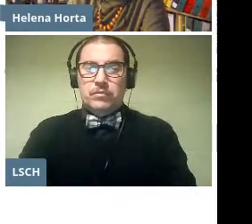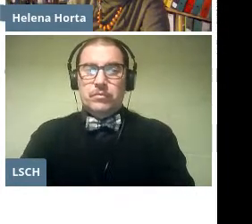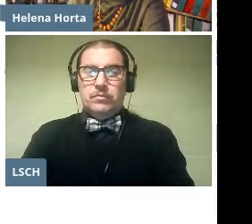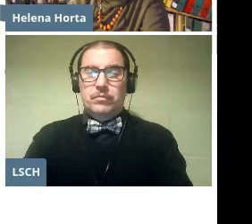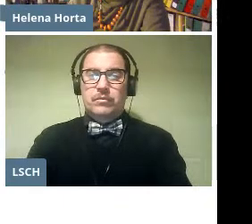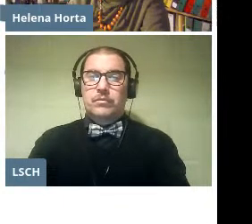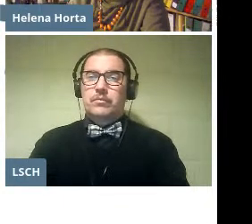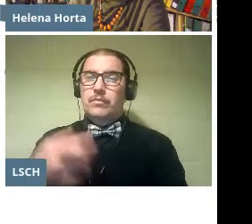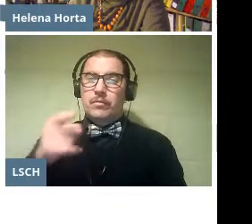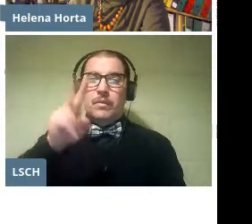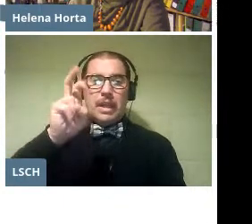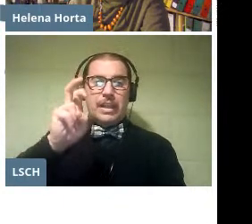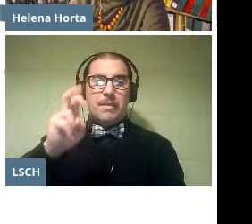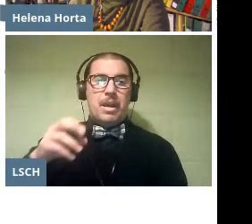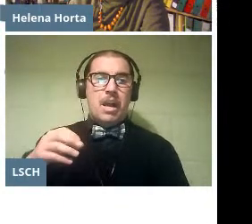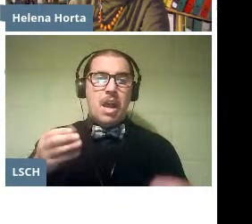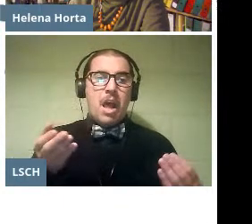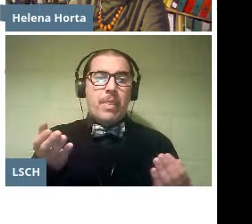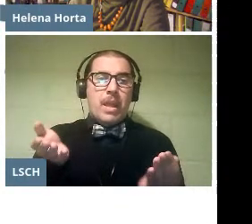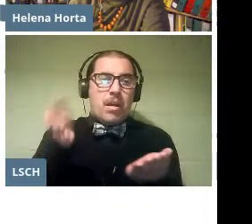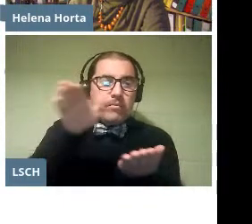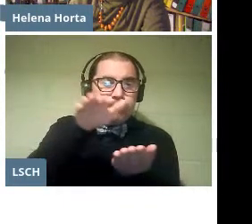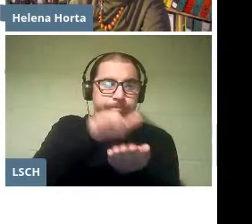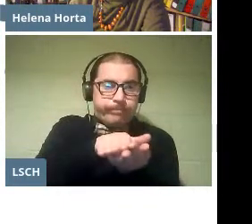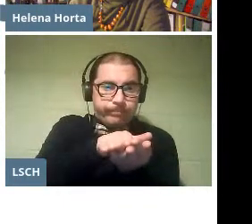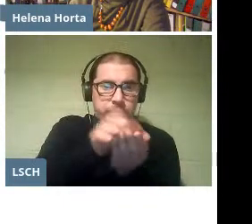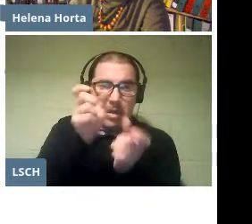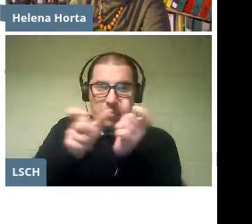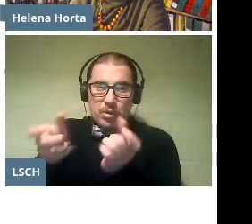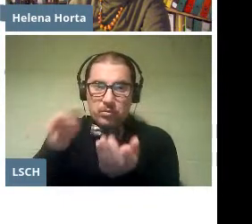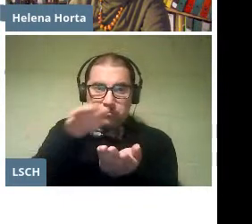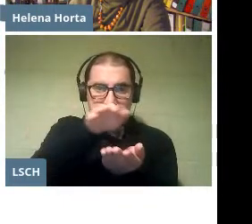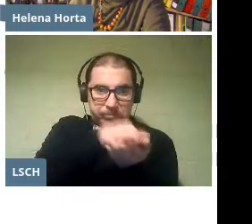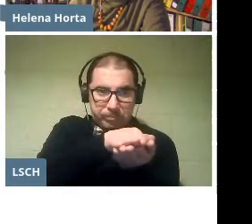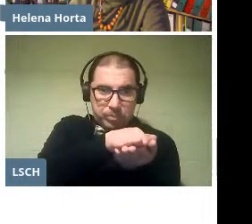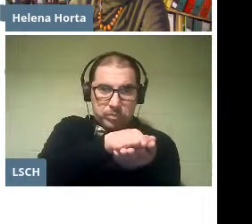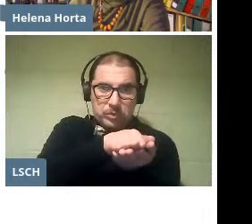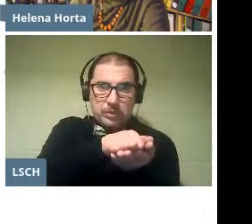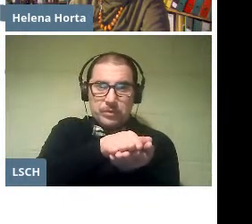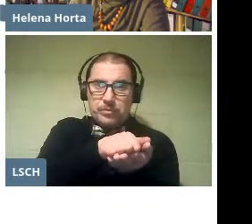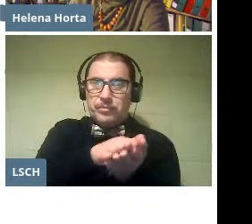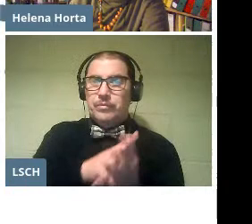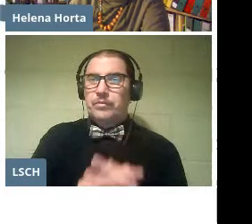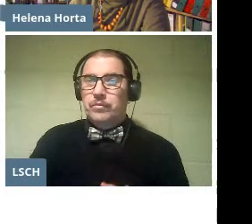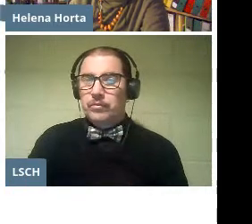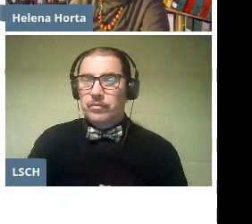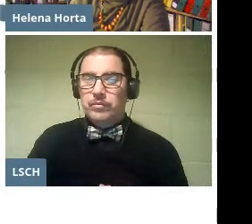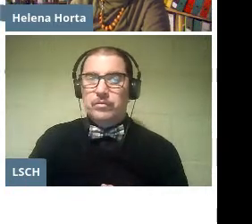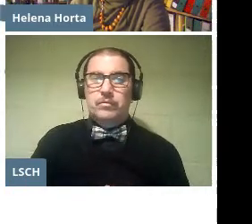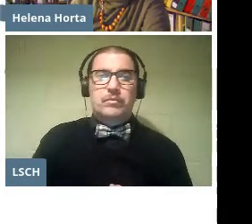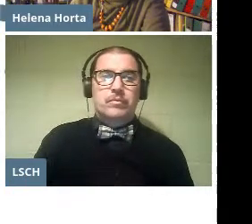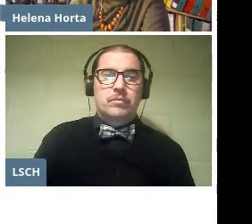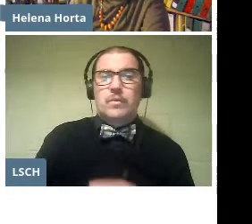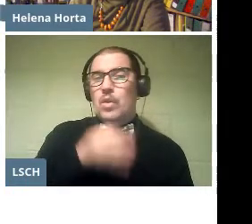Dentro de los ajuares funerarios provenientes de estas excavaciones arqueológicas que mencionaba anteriormente,